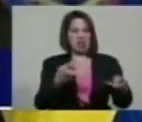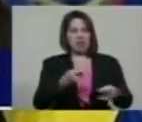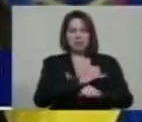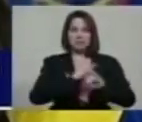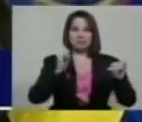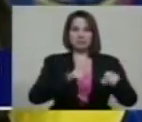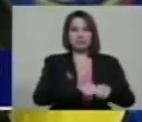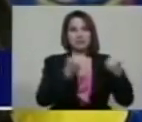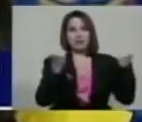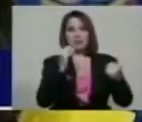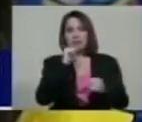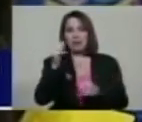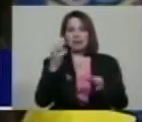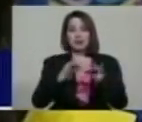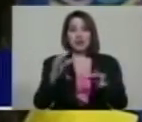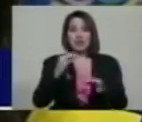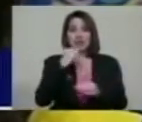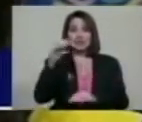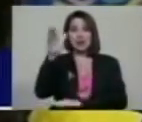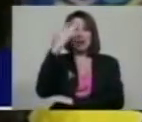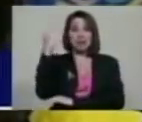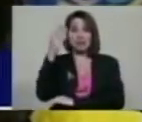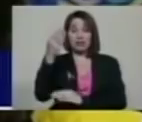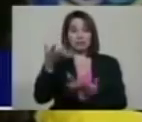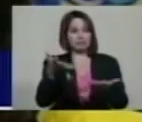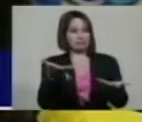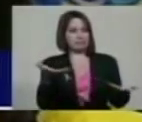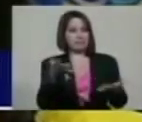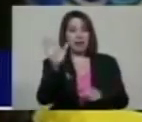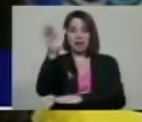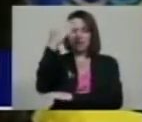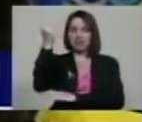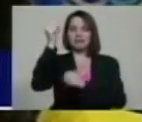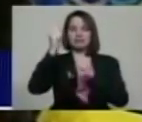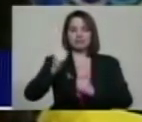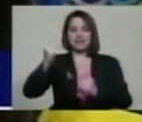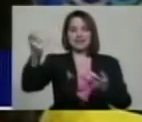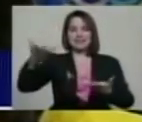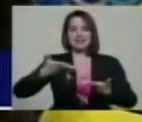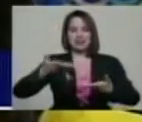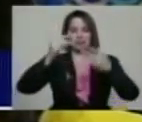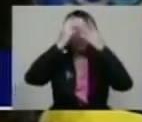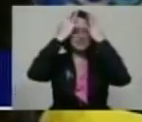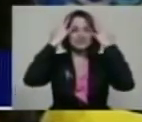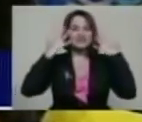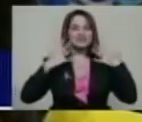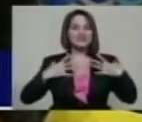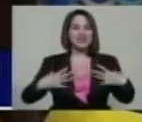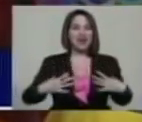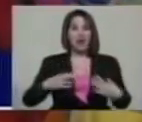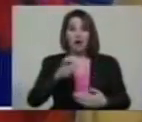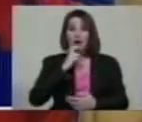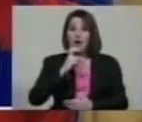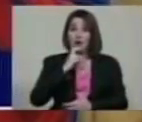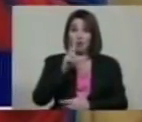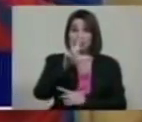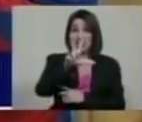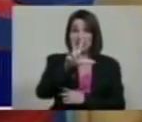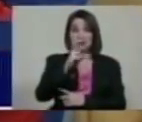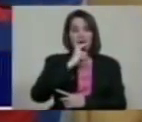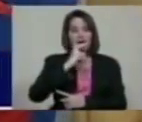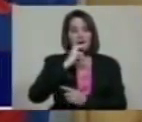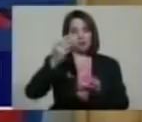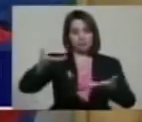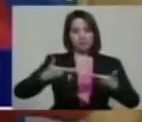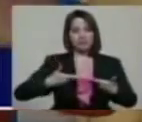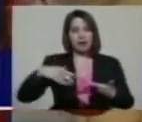mala suerte que dice que tienen los abanderados. Se fue con la bandera y se vino bañada en oro Katherine Echendía. 3 medallas de oro. Pero además de